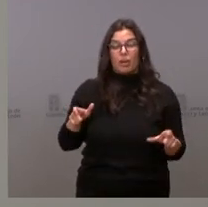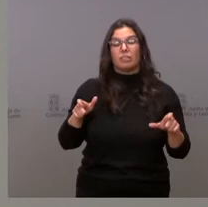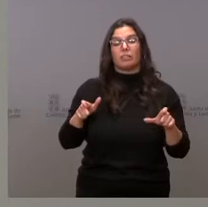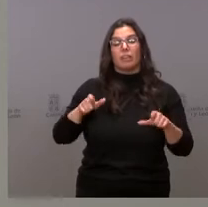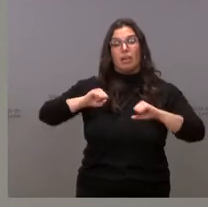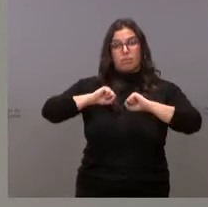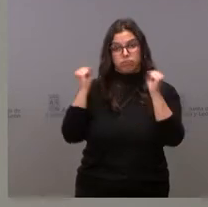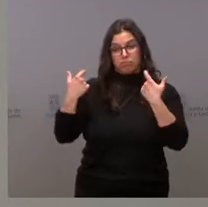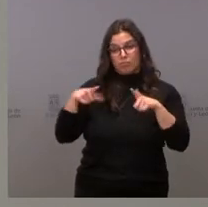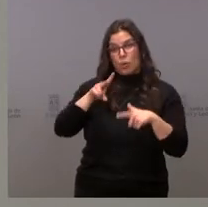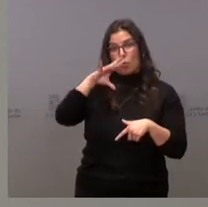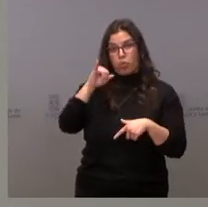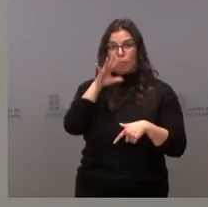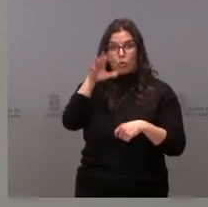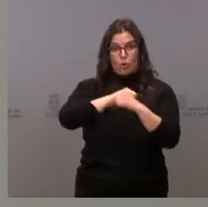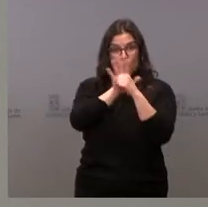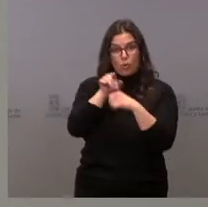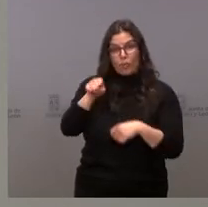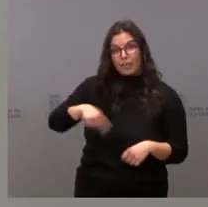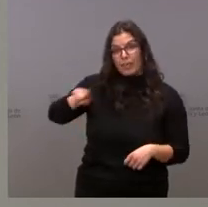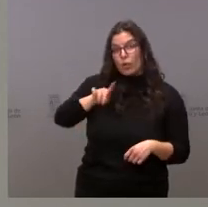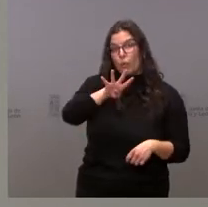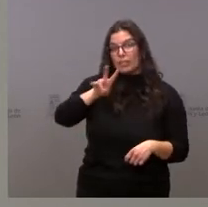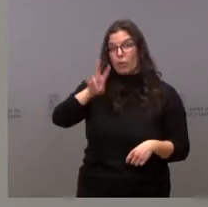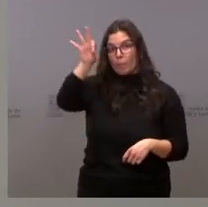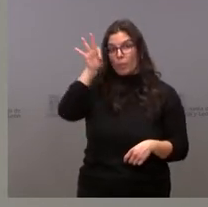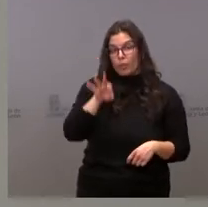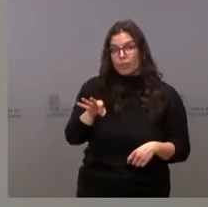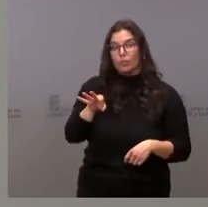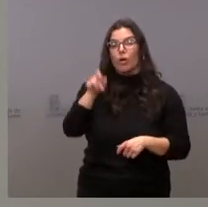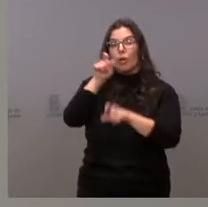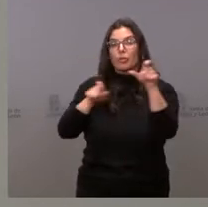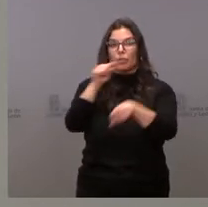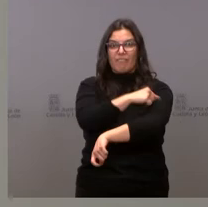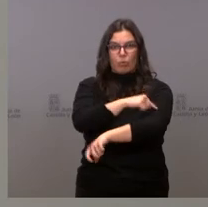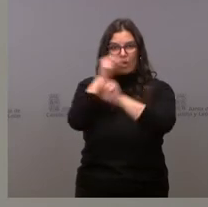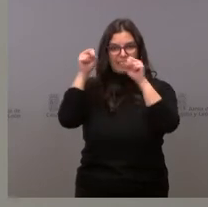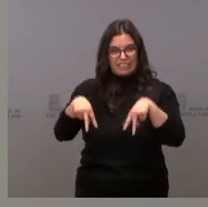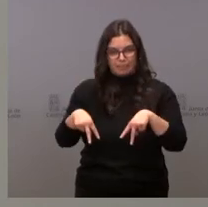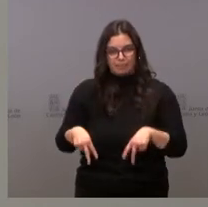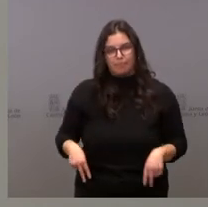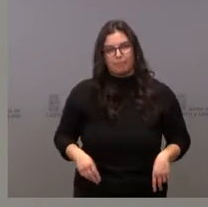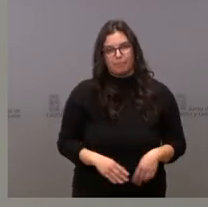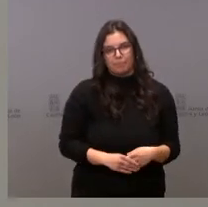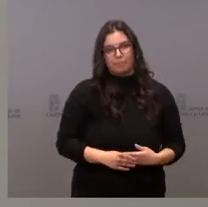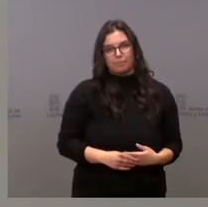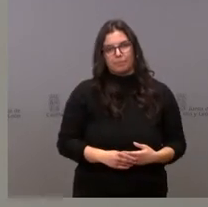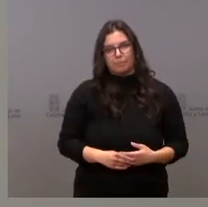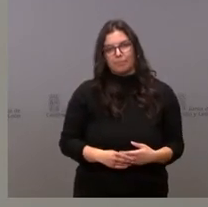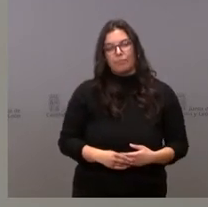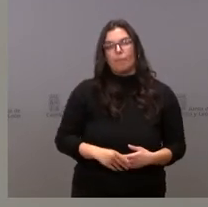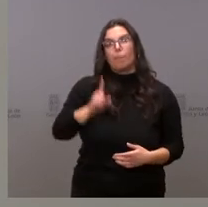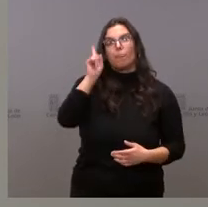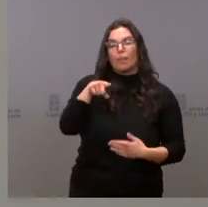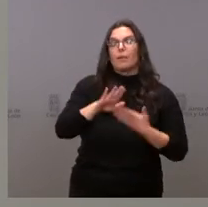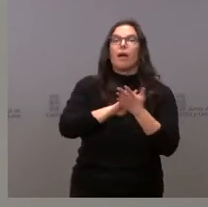en las unidades de cuidados intensivos el 42 por ciento de ellos son pacientes que no están vacunados también vamos a